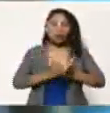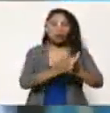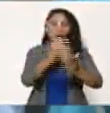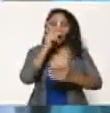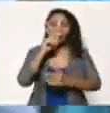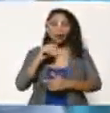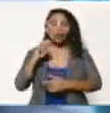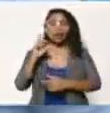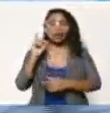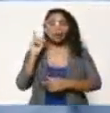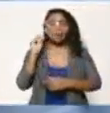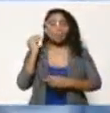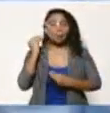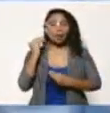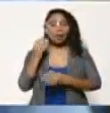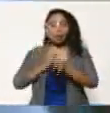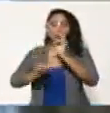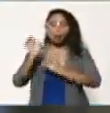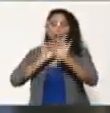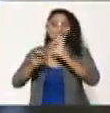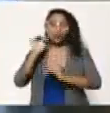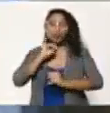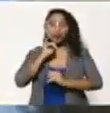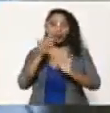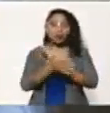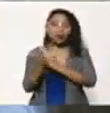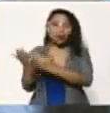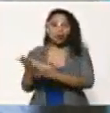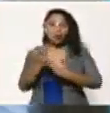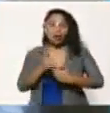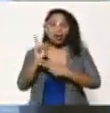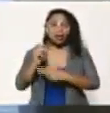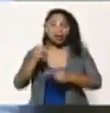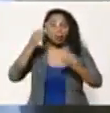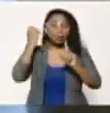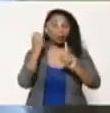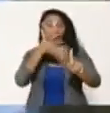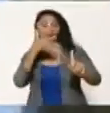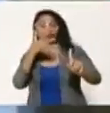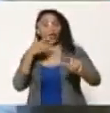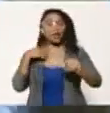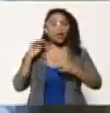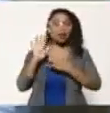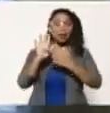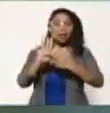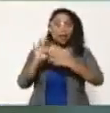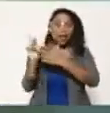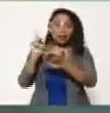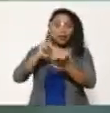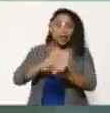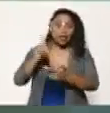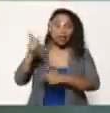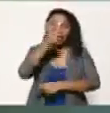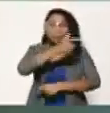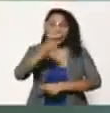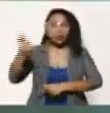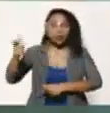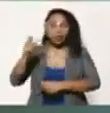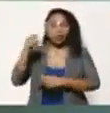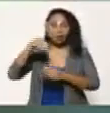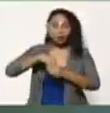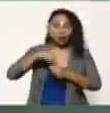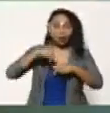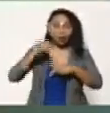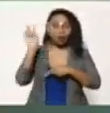herrera balsa para que nos ofrezca los detalles de este recibimiento y el impacto que representa la llegada estos connacionales el día de hoy